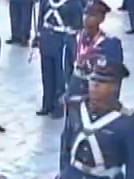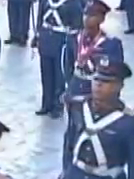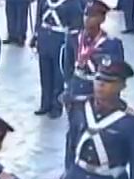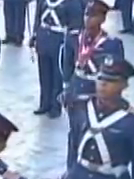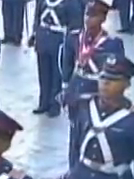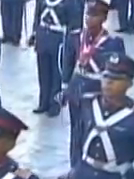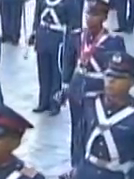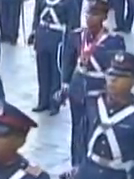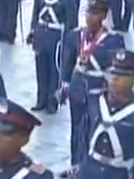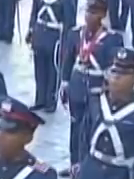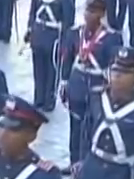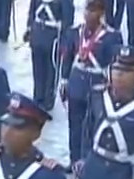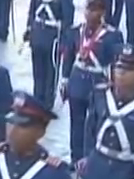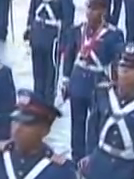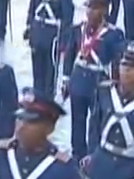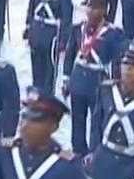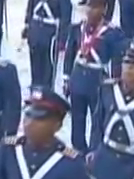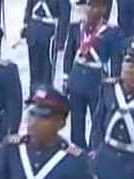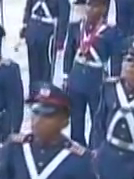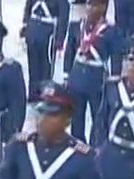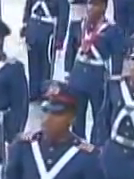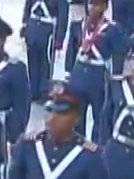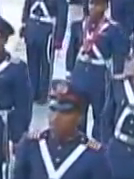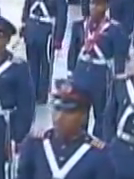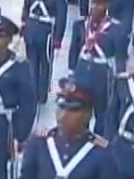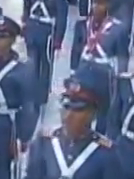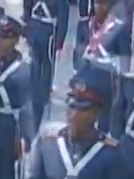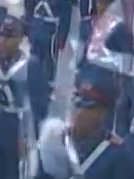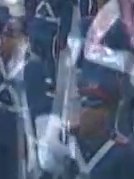ha concluido el acto